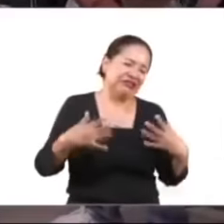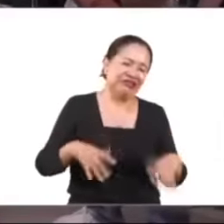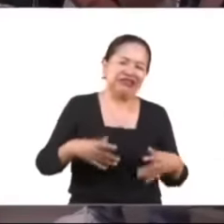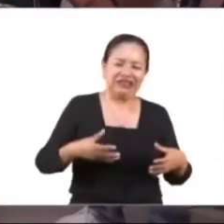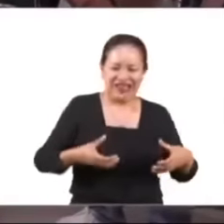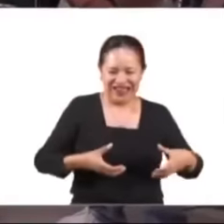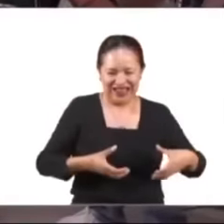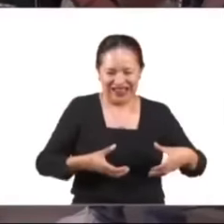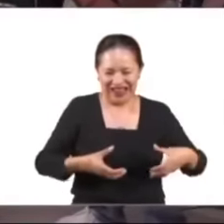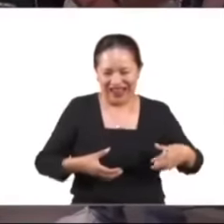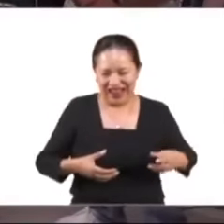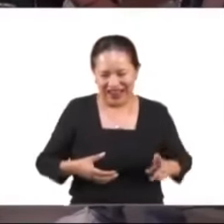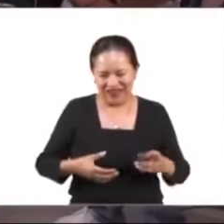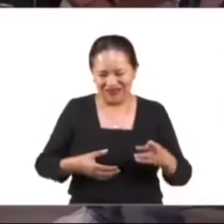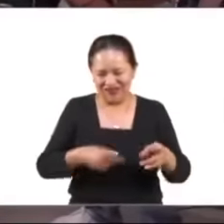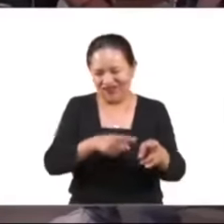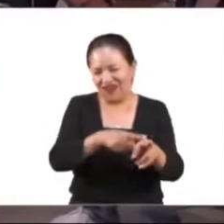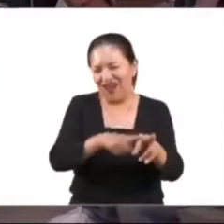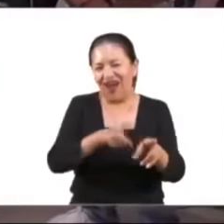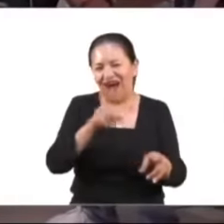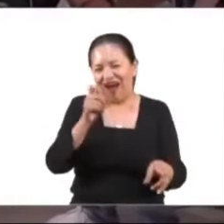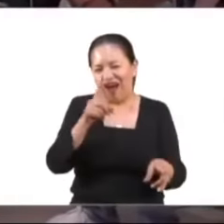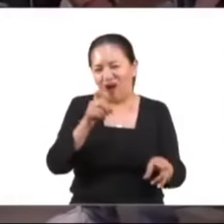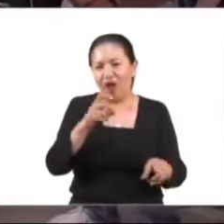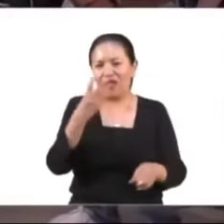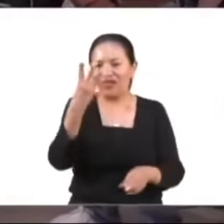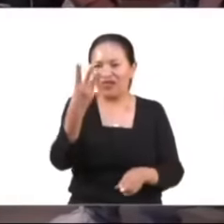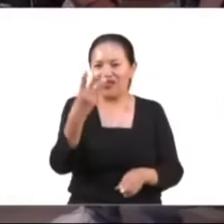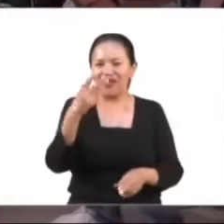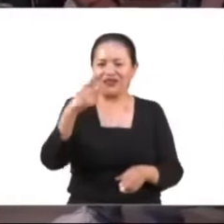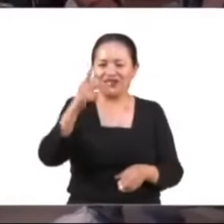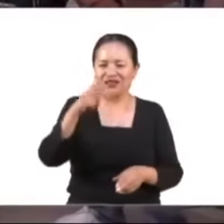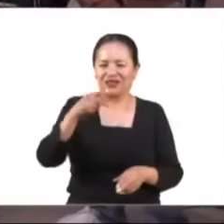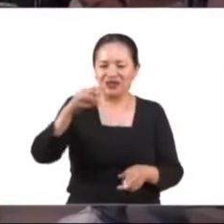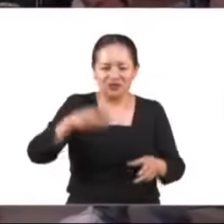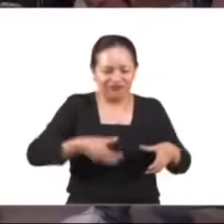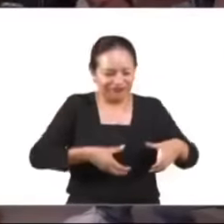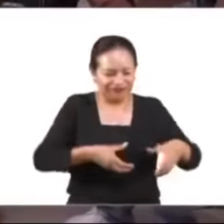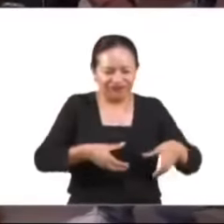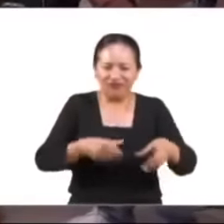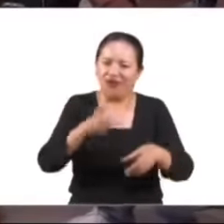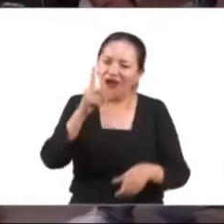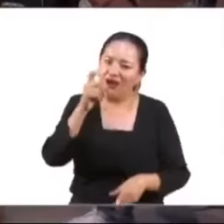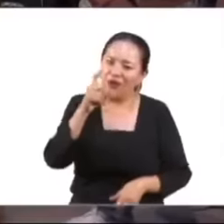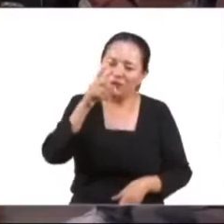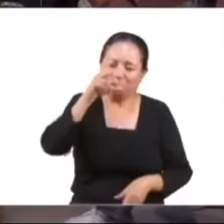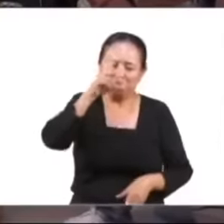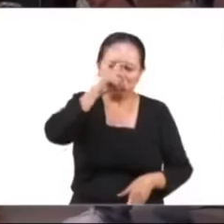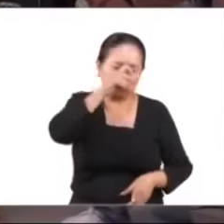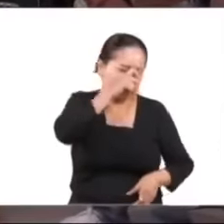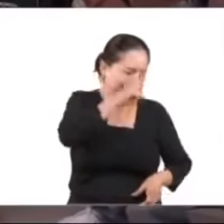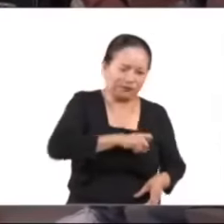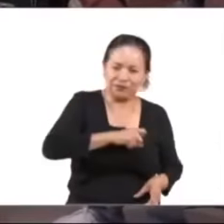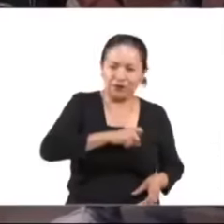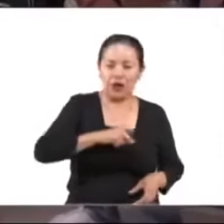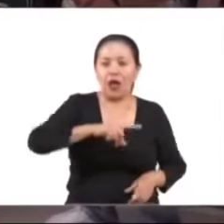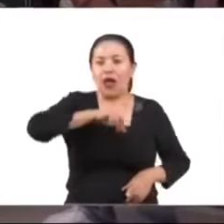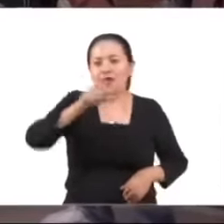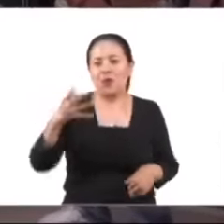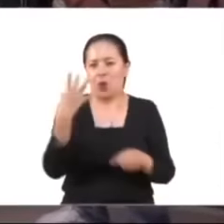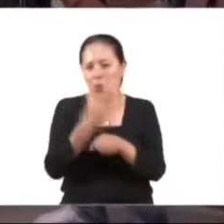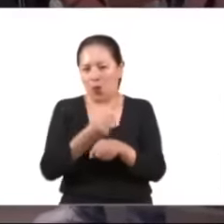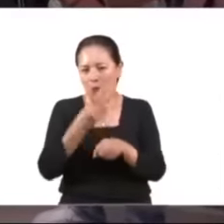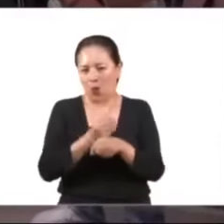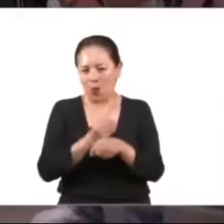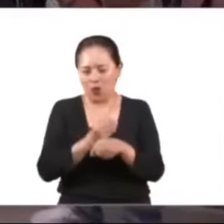cielo abierto en toda la ciudad de México estos tres kilómetros ya que se entubó pues prácticamente estaba amurallado dividían en